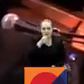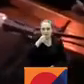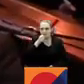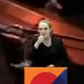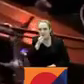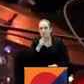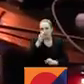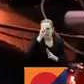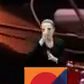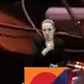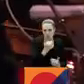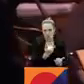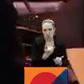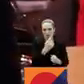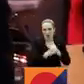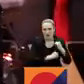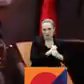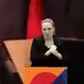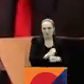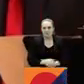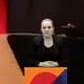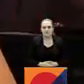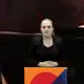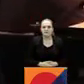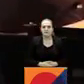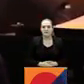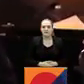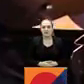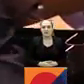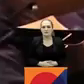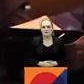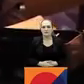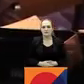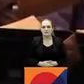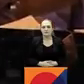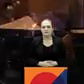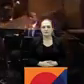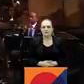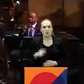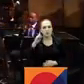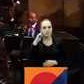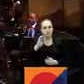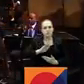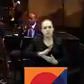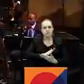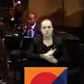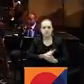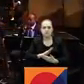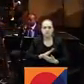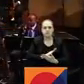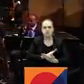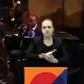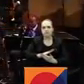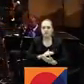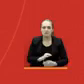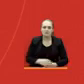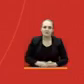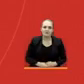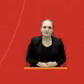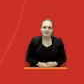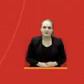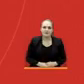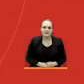del viejo barrio lo vi pasar. Cántala conmigo. Con el tumbao que tienen los guapos.